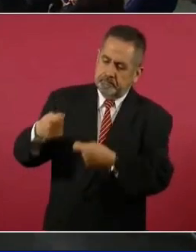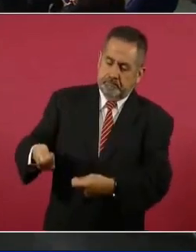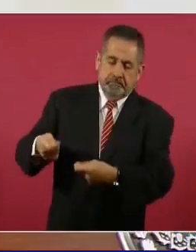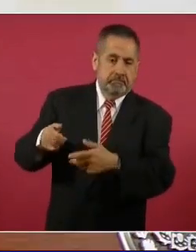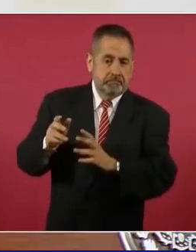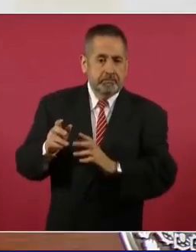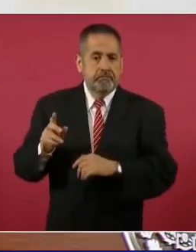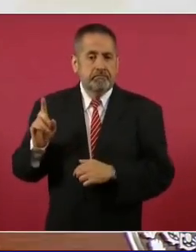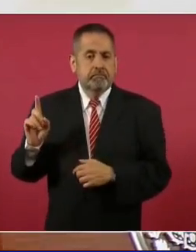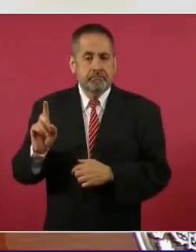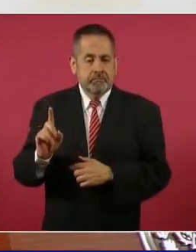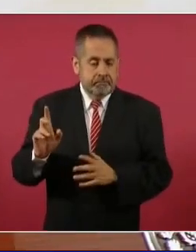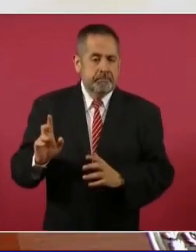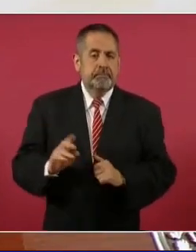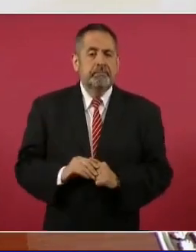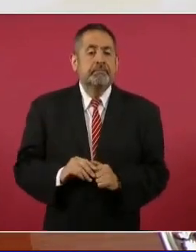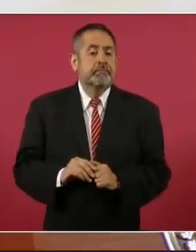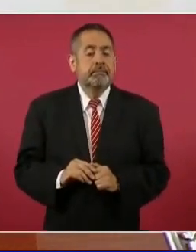sean